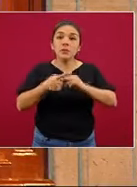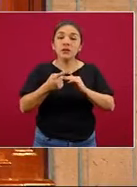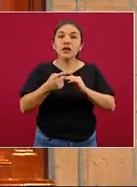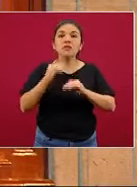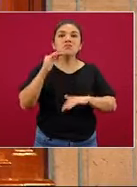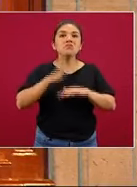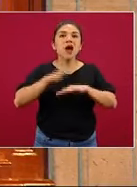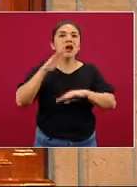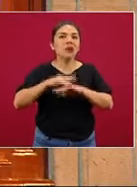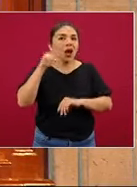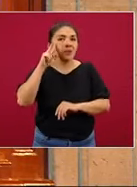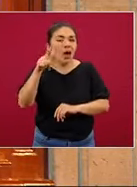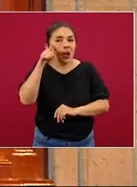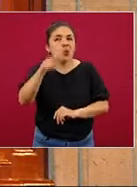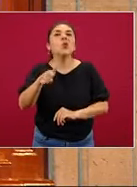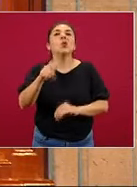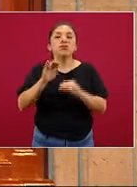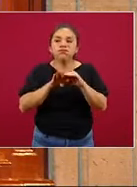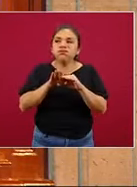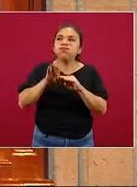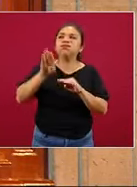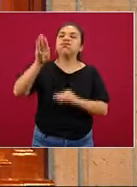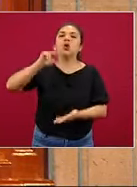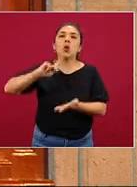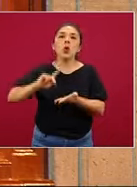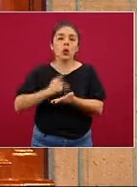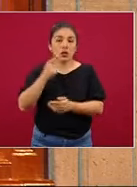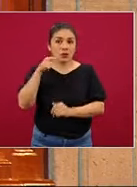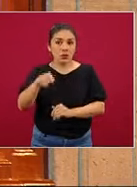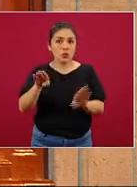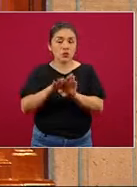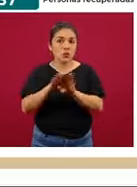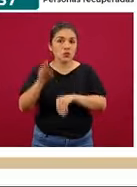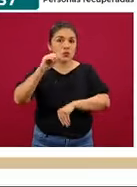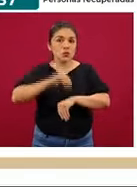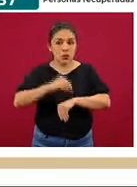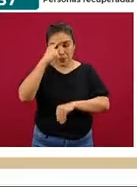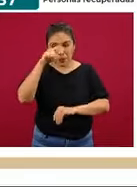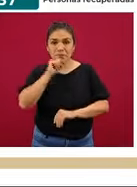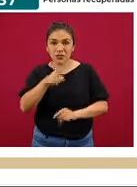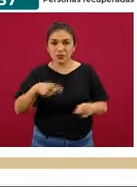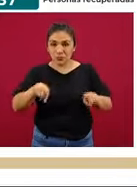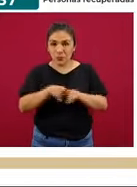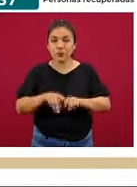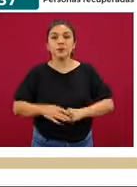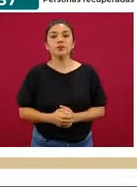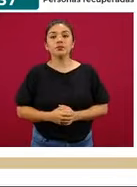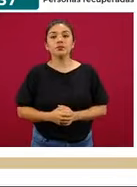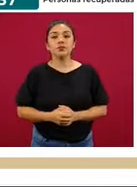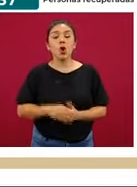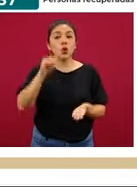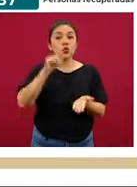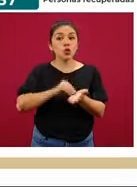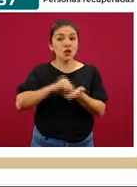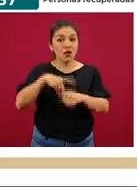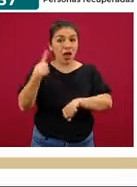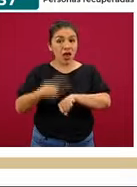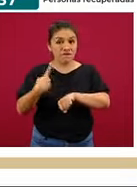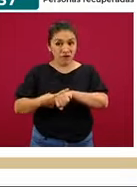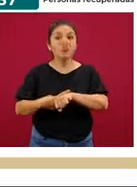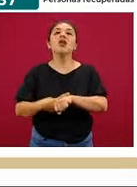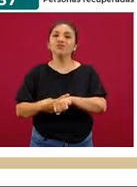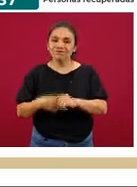evidenciarse ya de manera ascendente para el comportamiento de la misma. Casos activos, igualmente tuvimos